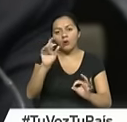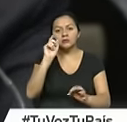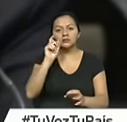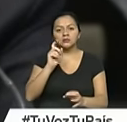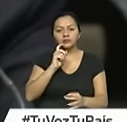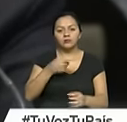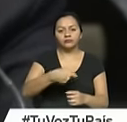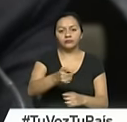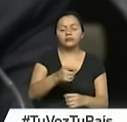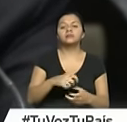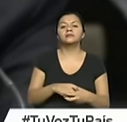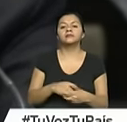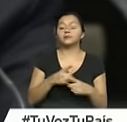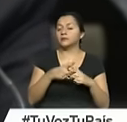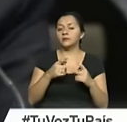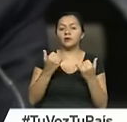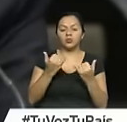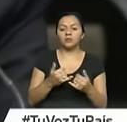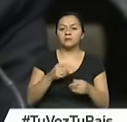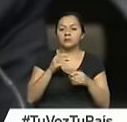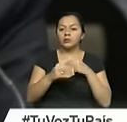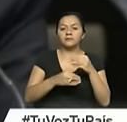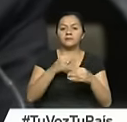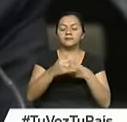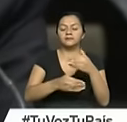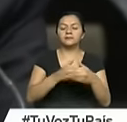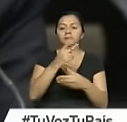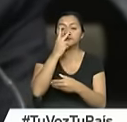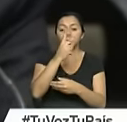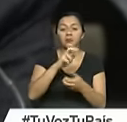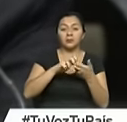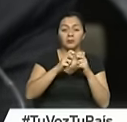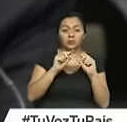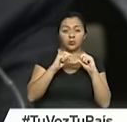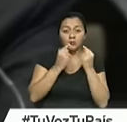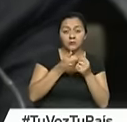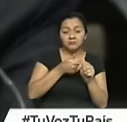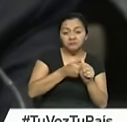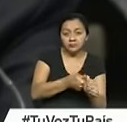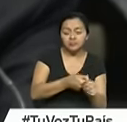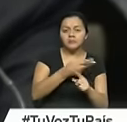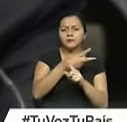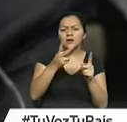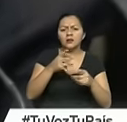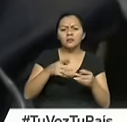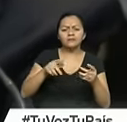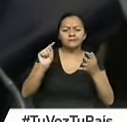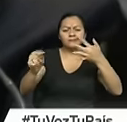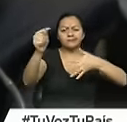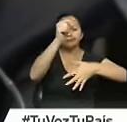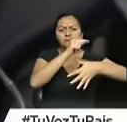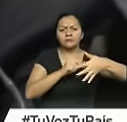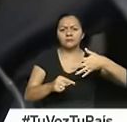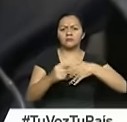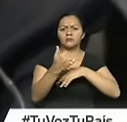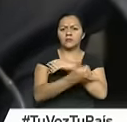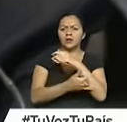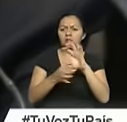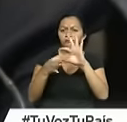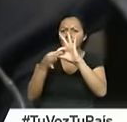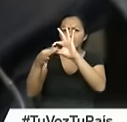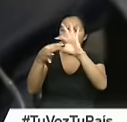organizadas. No podemos perseguir a esas bandas porque operan con una gran movilidad en nuestro continente.